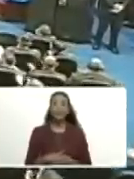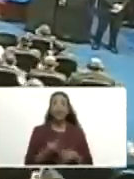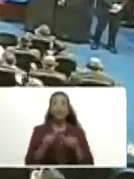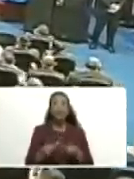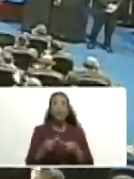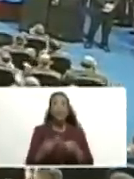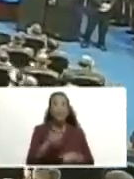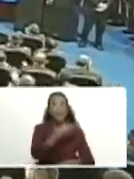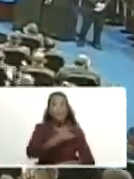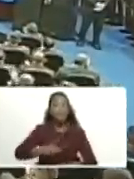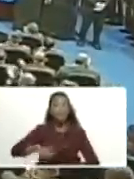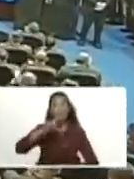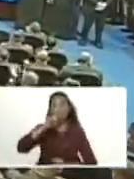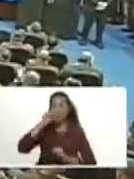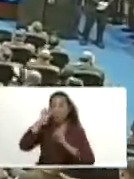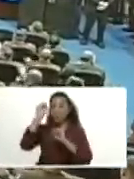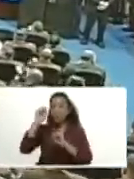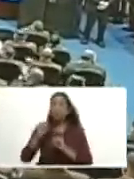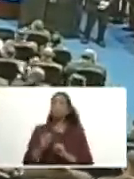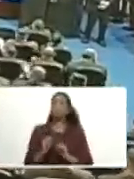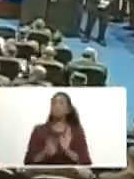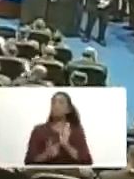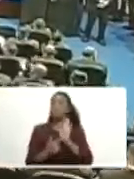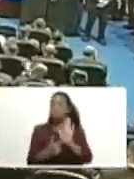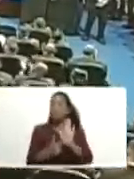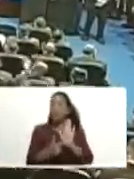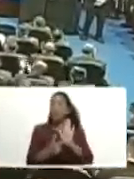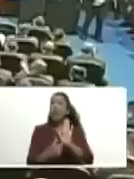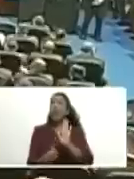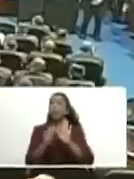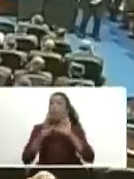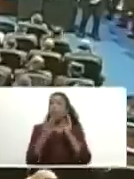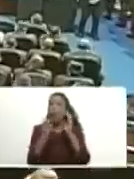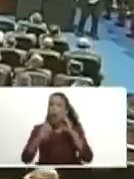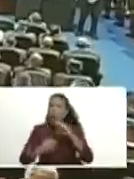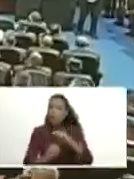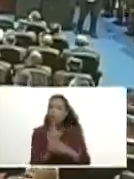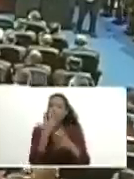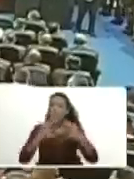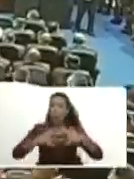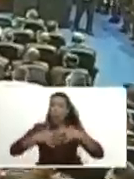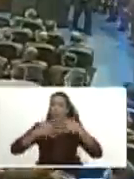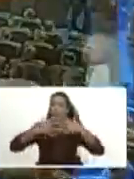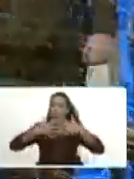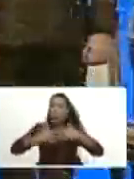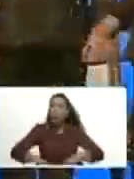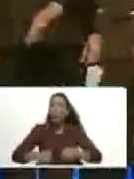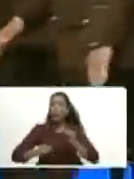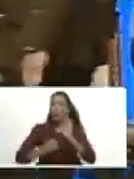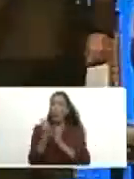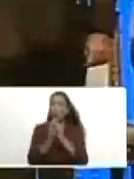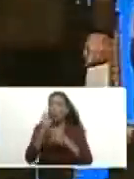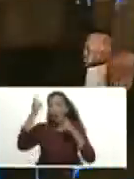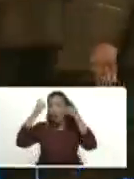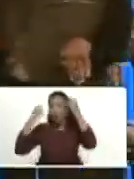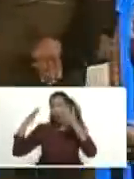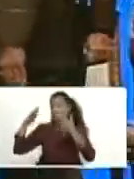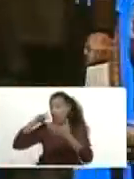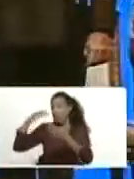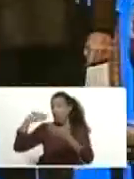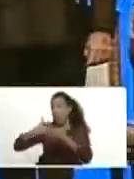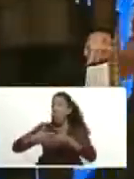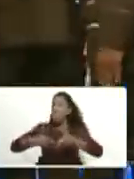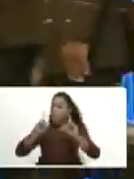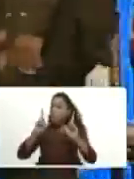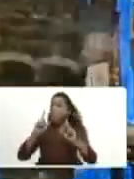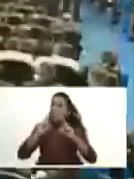Asimismo, el presidente de la República resaltaba que la refundación de la Fuerza Armada Nacional Bolivariana, hecha por el comandante Hugo Chávez, permitió